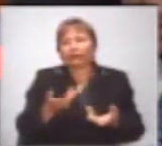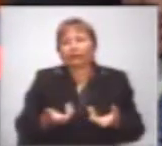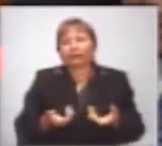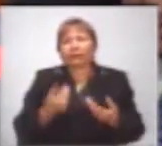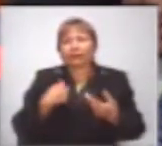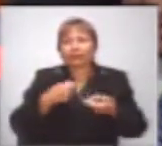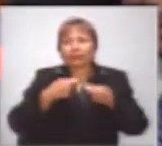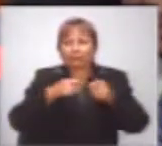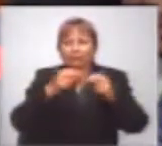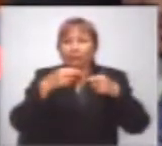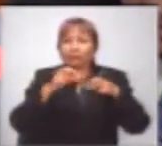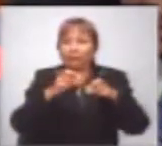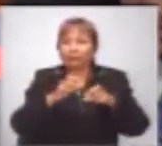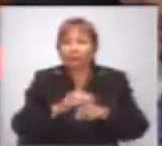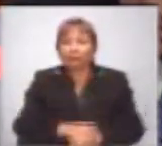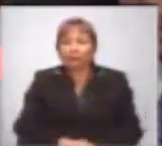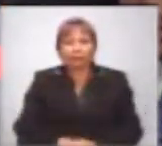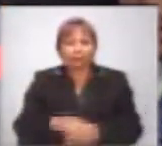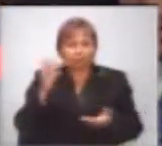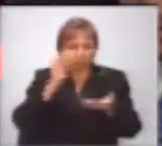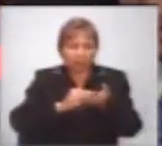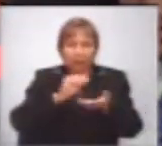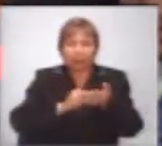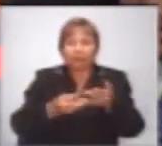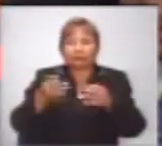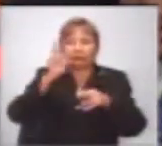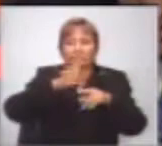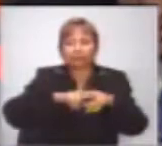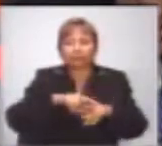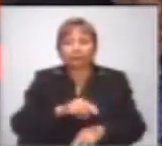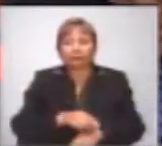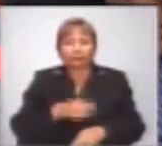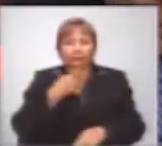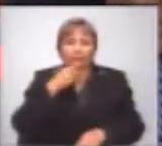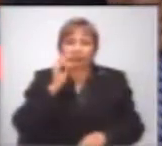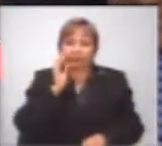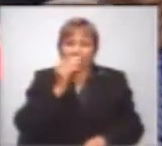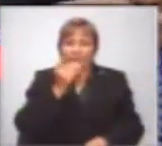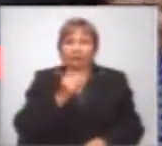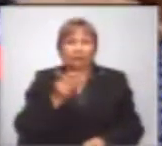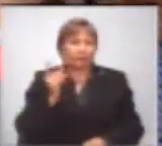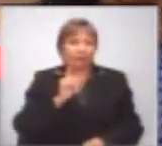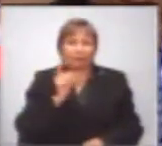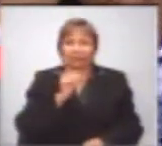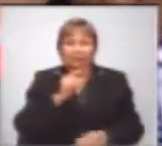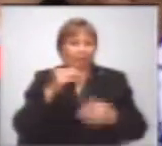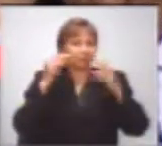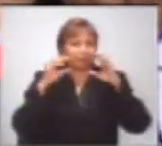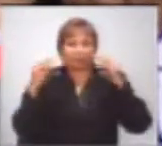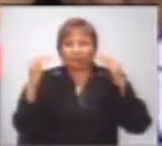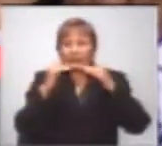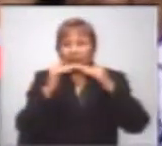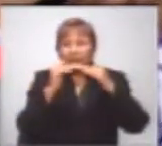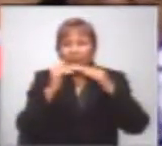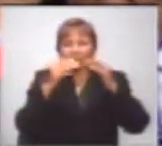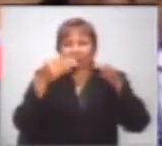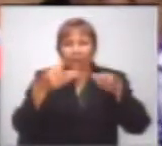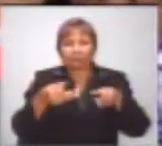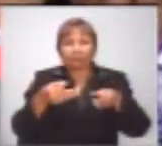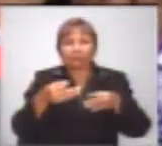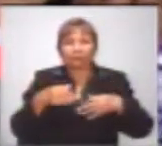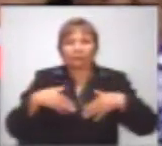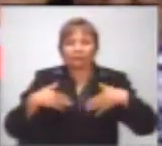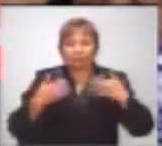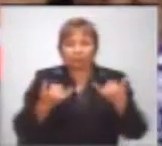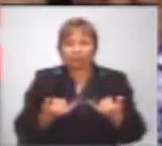vamos a autorizarles además que hagan más incrementos. Eso me parece que no va acorde, señora presidenta, con la realidad que